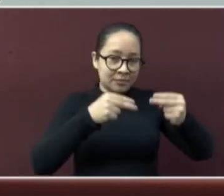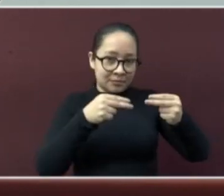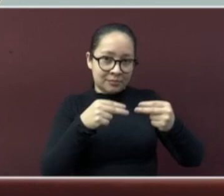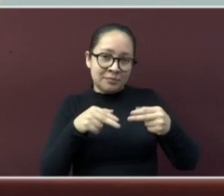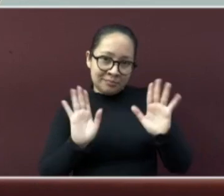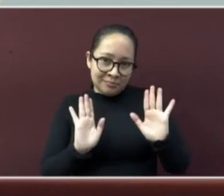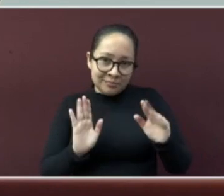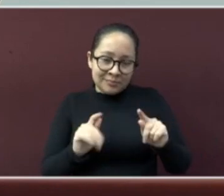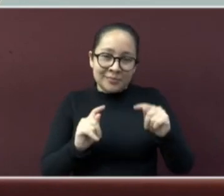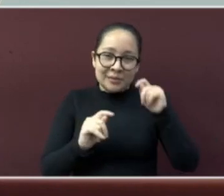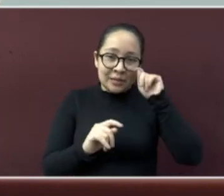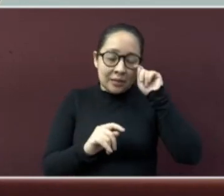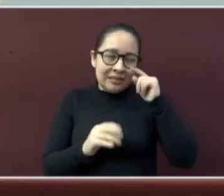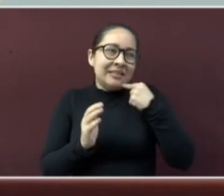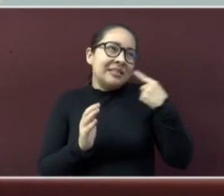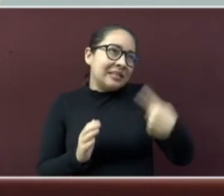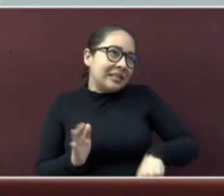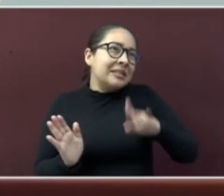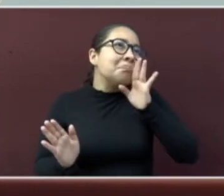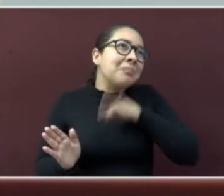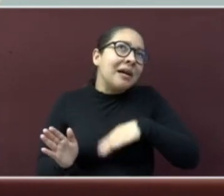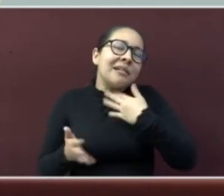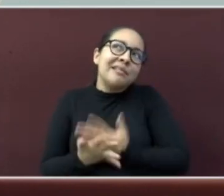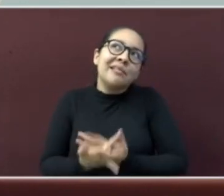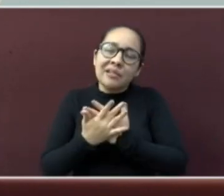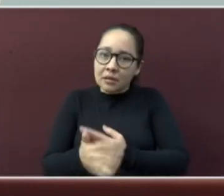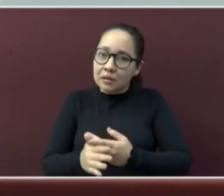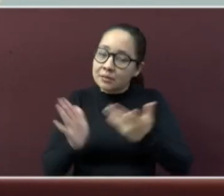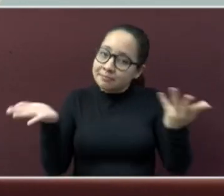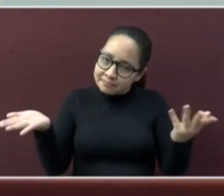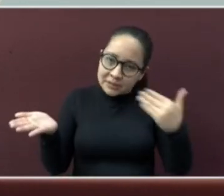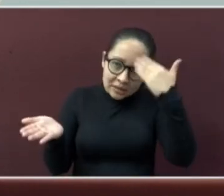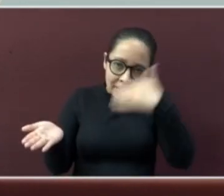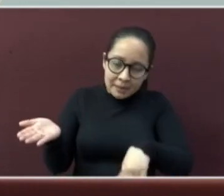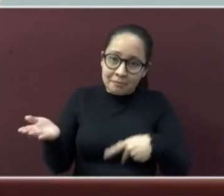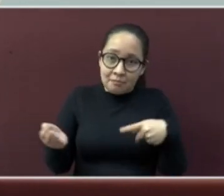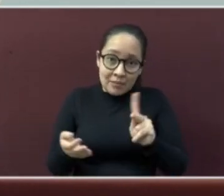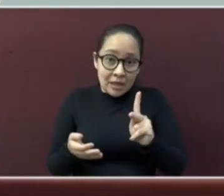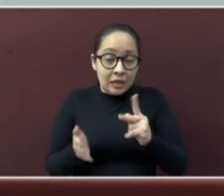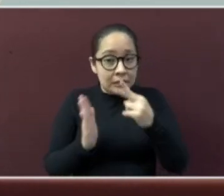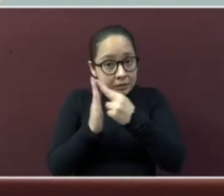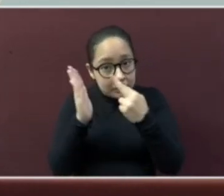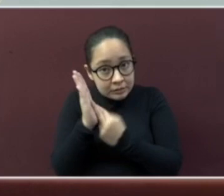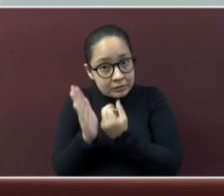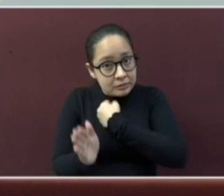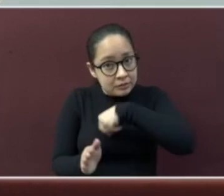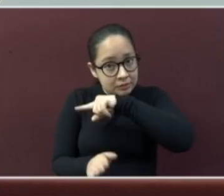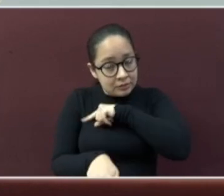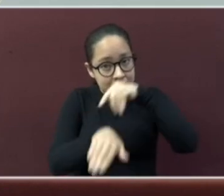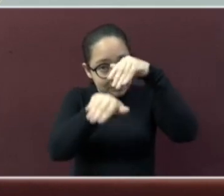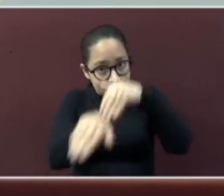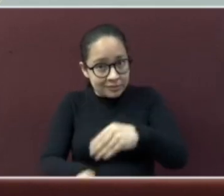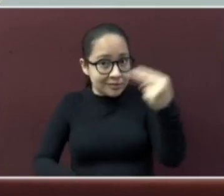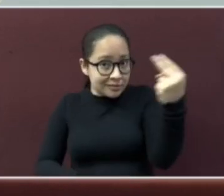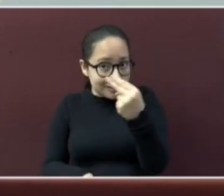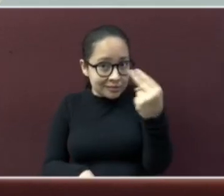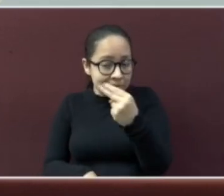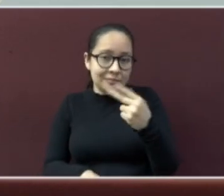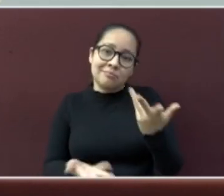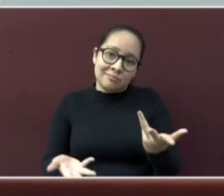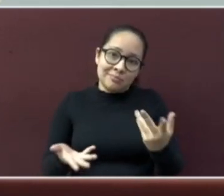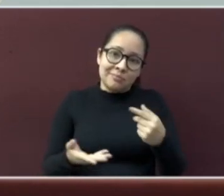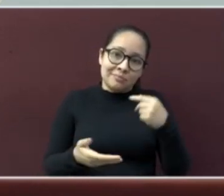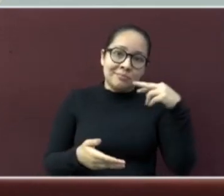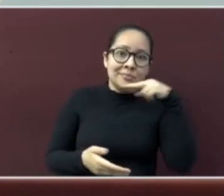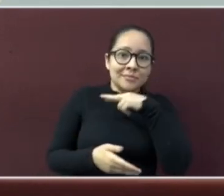legítima pero entre más contribuye mos con las medidas de protección sanitaria mucho más rápido